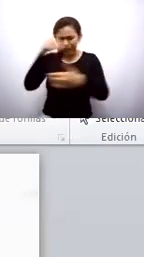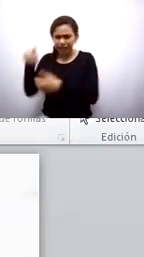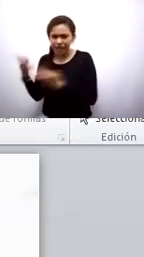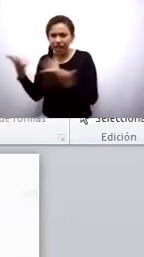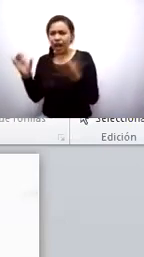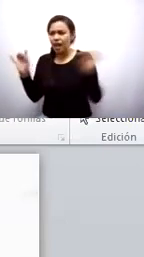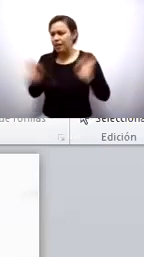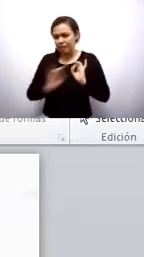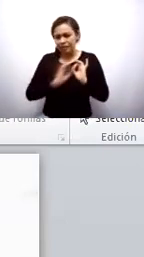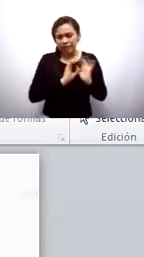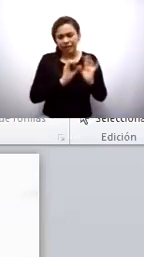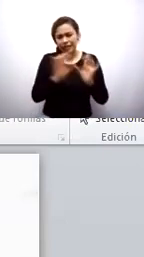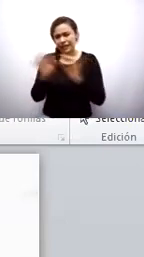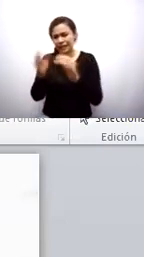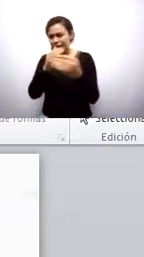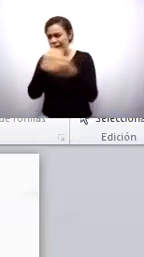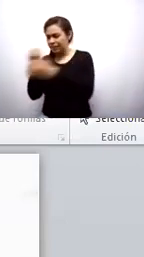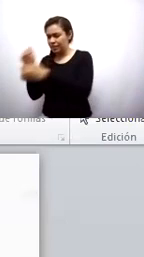aconteceres, todas las